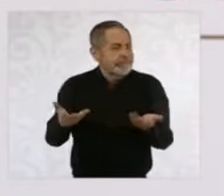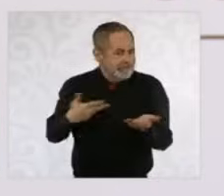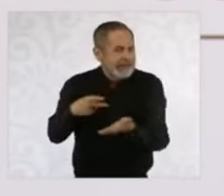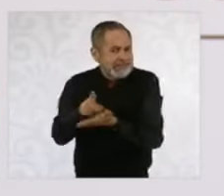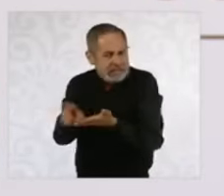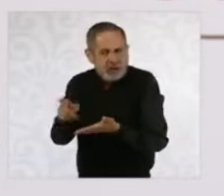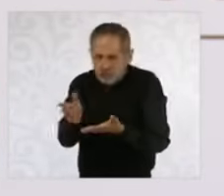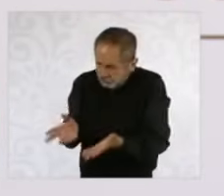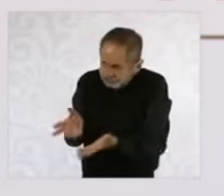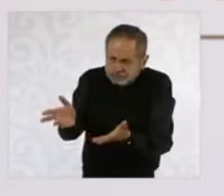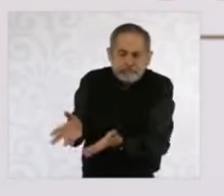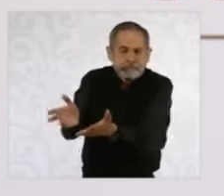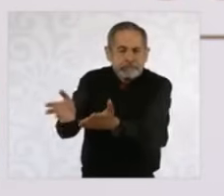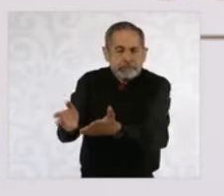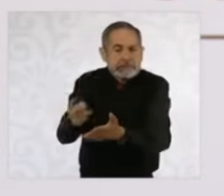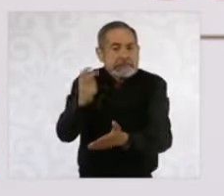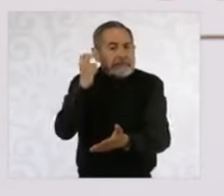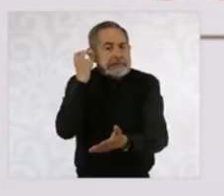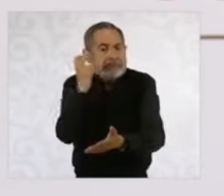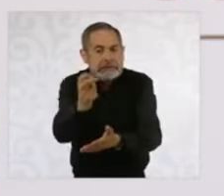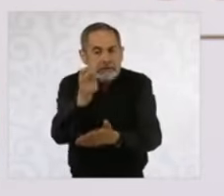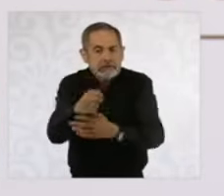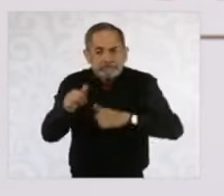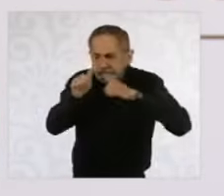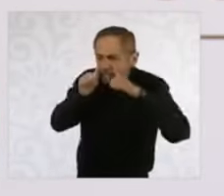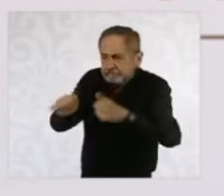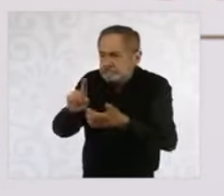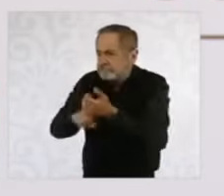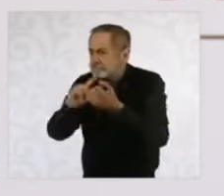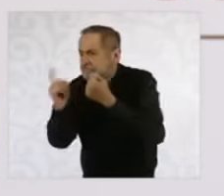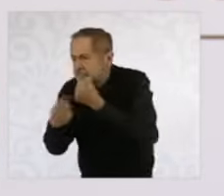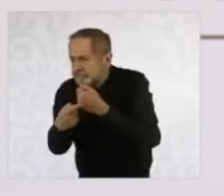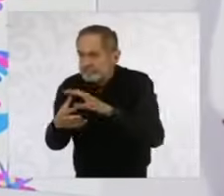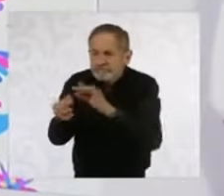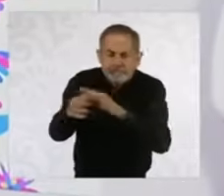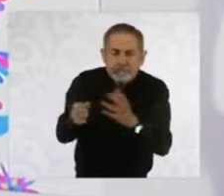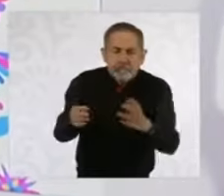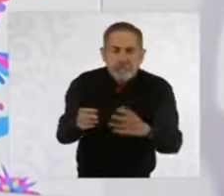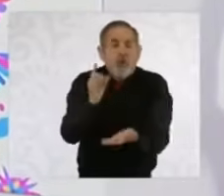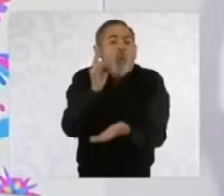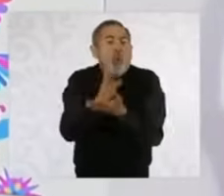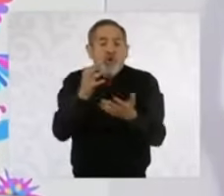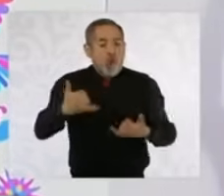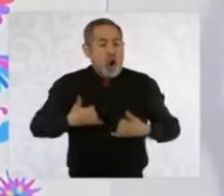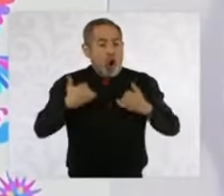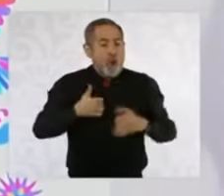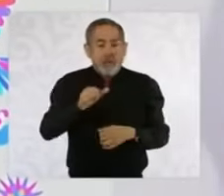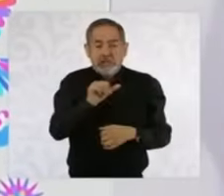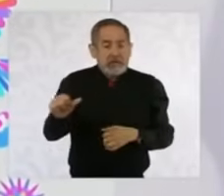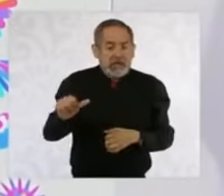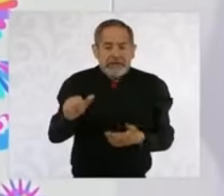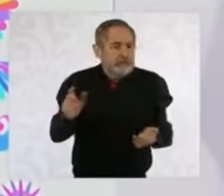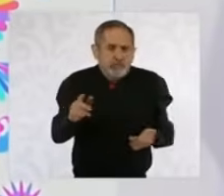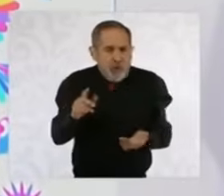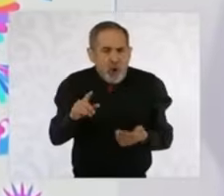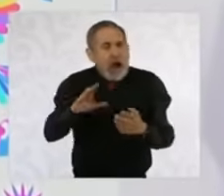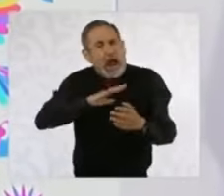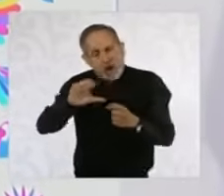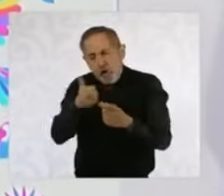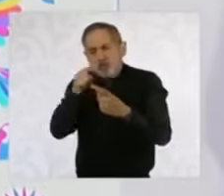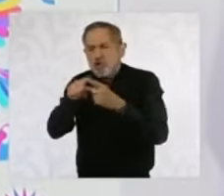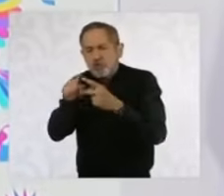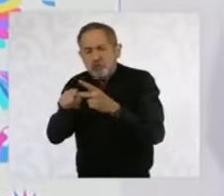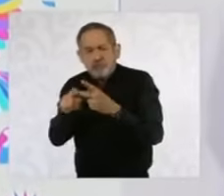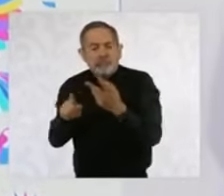Entonces, eso representa atención a las causas. No solamente es Jóvenes Construyendo el Futuro, no